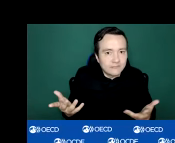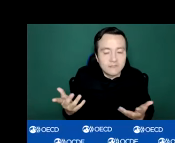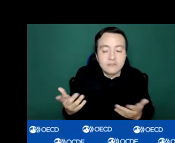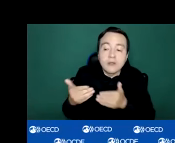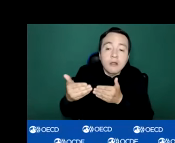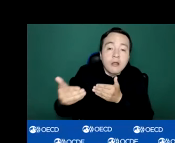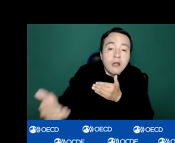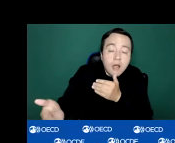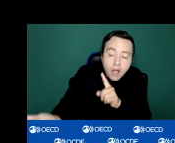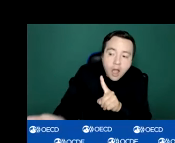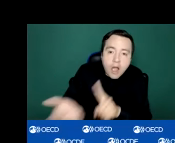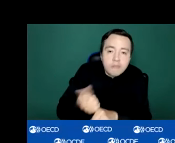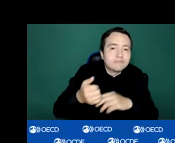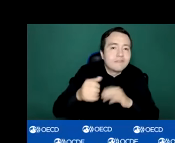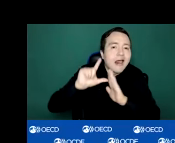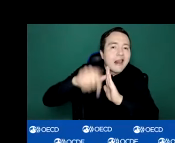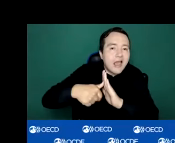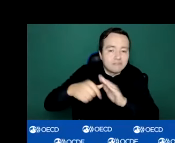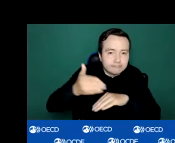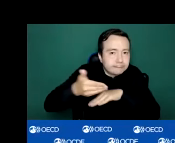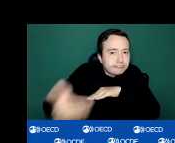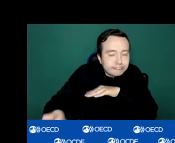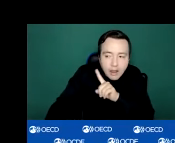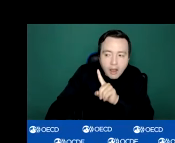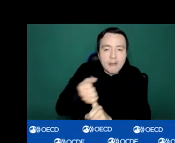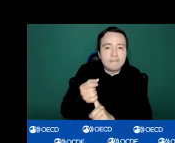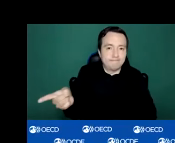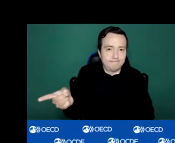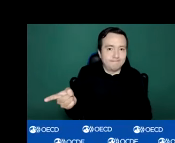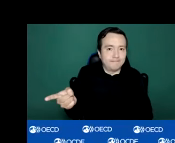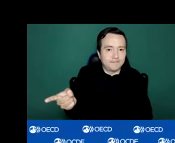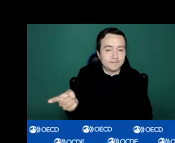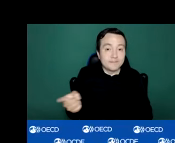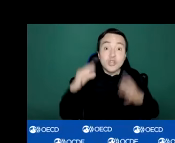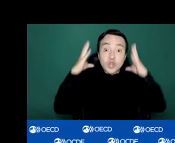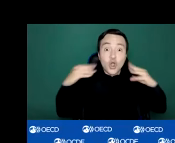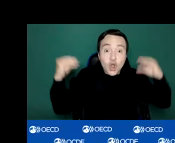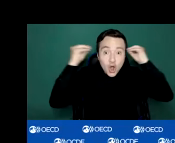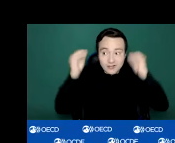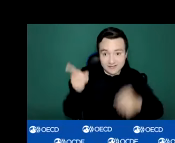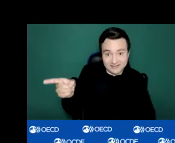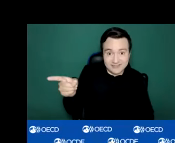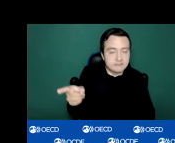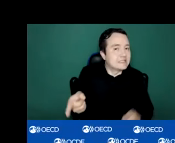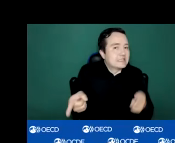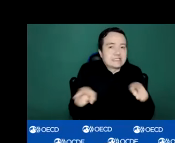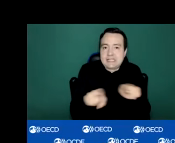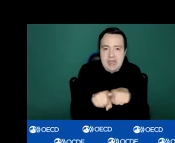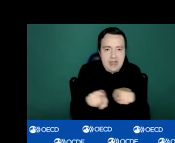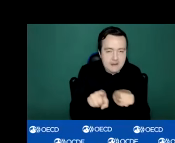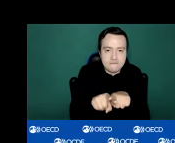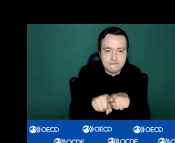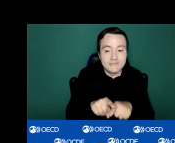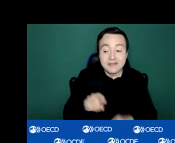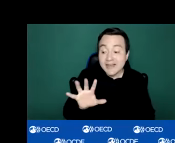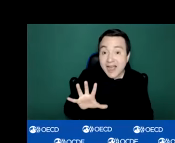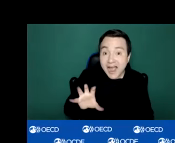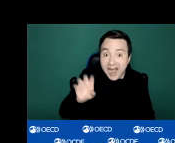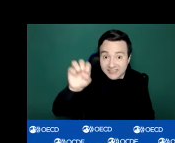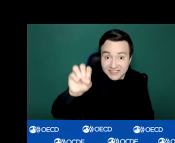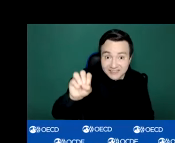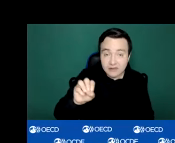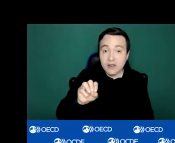tarde. Igualmente, en los Países Bajos, el número de diagnósticos de cáncer disminuyó 26%. Es importante